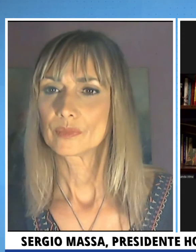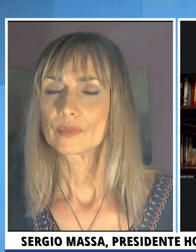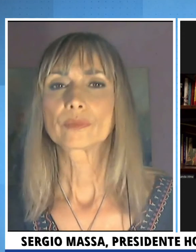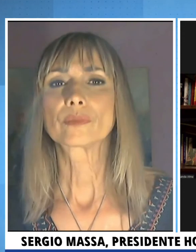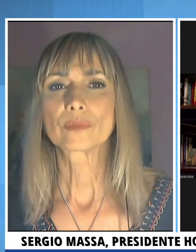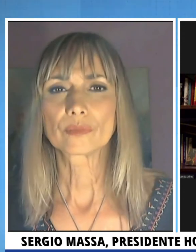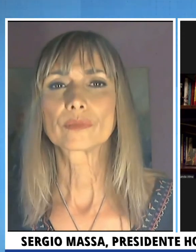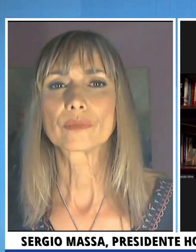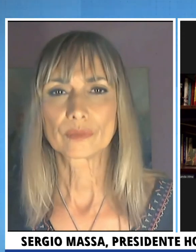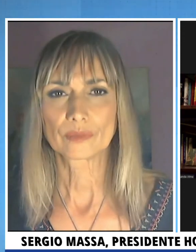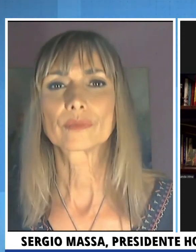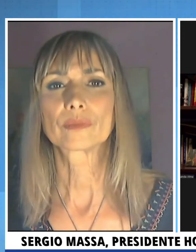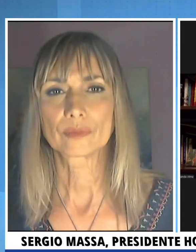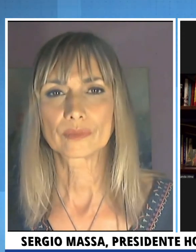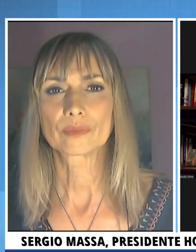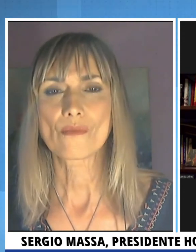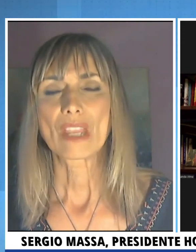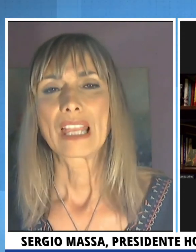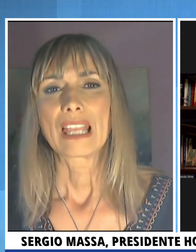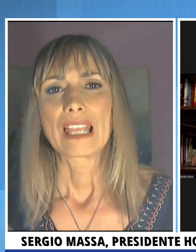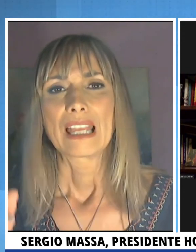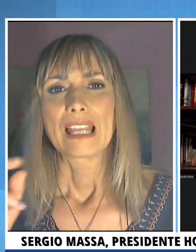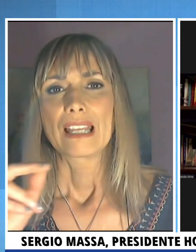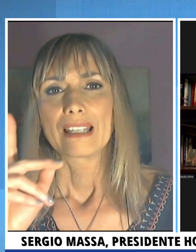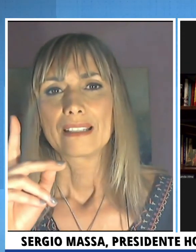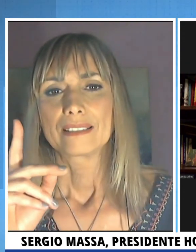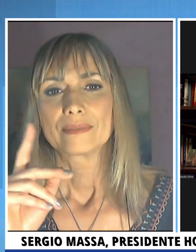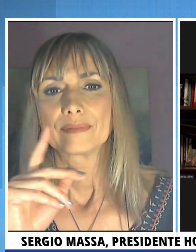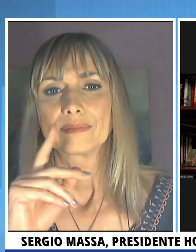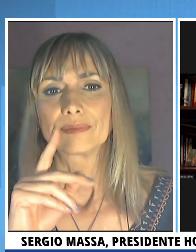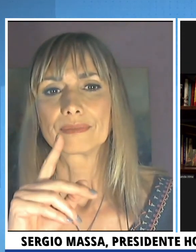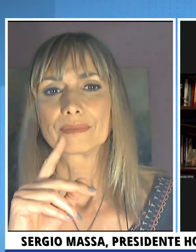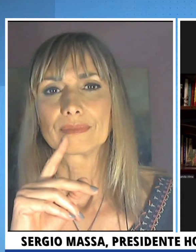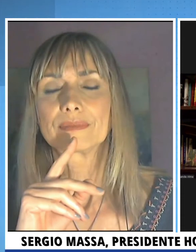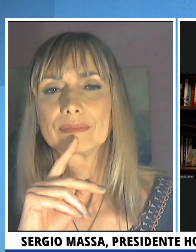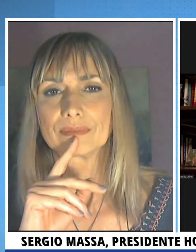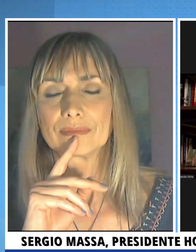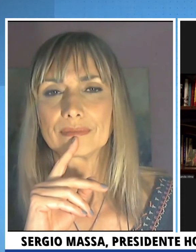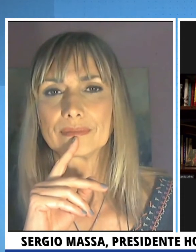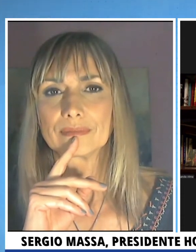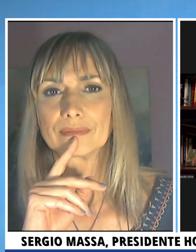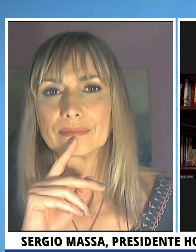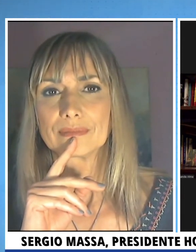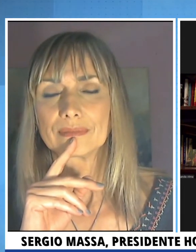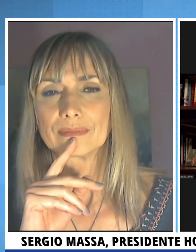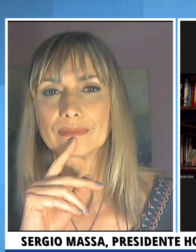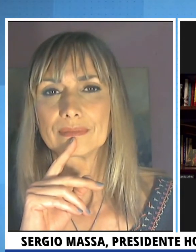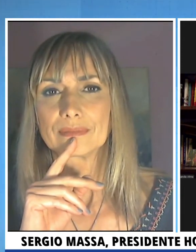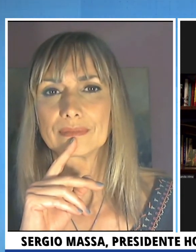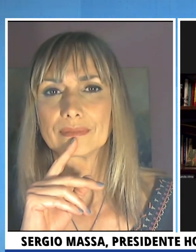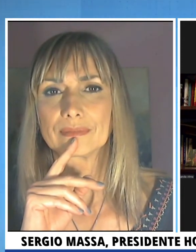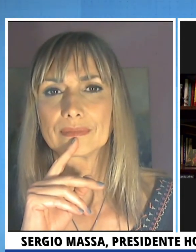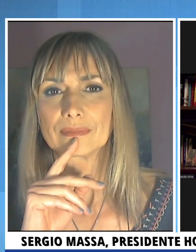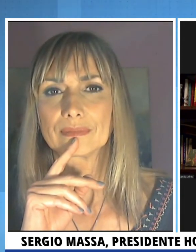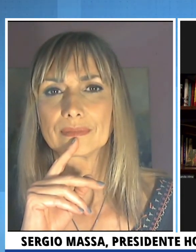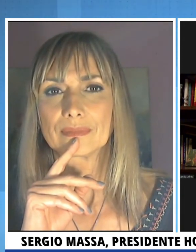61 silobolsas en distintos puntos del país, sobre todo en la zona centro, y que esto tiene realmente muy preocupados a